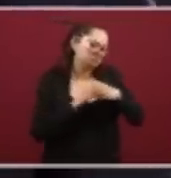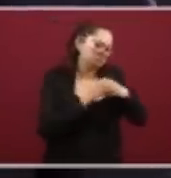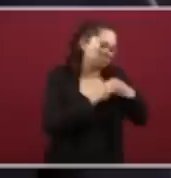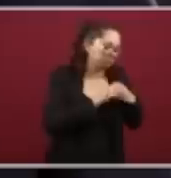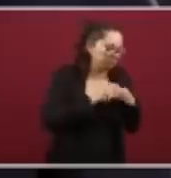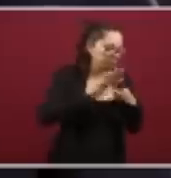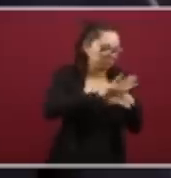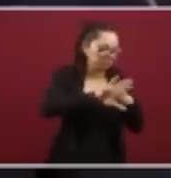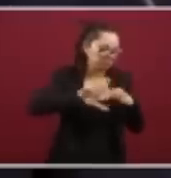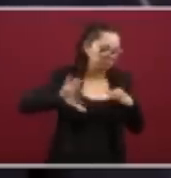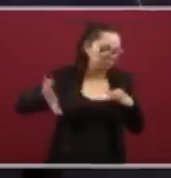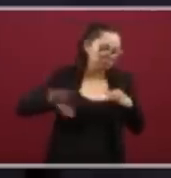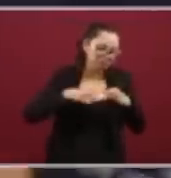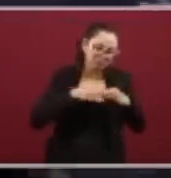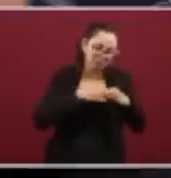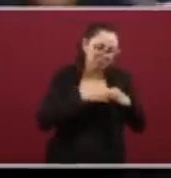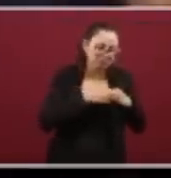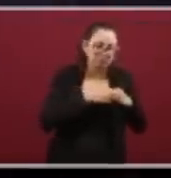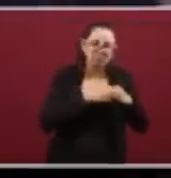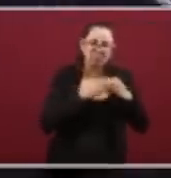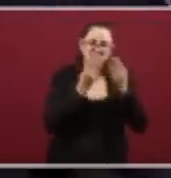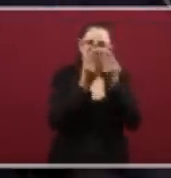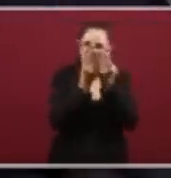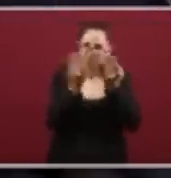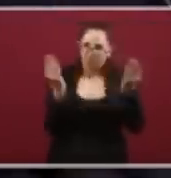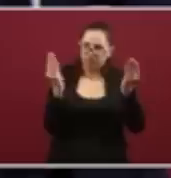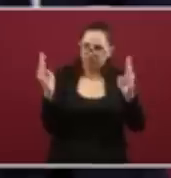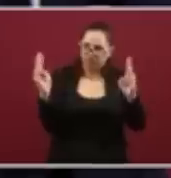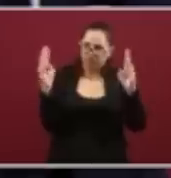sí la muralla